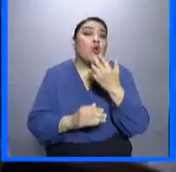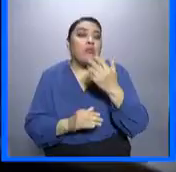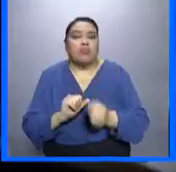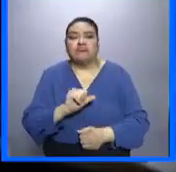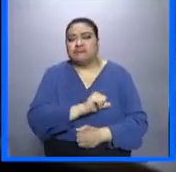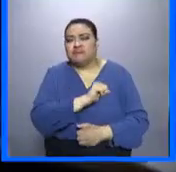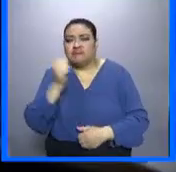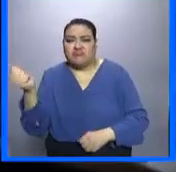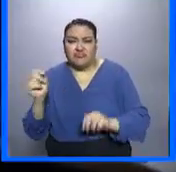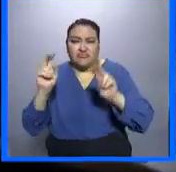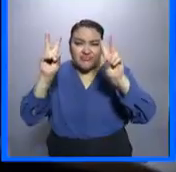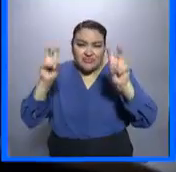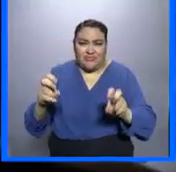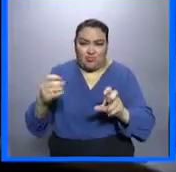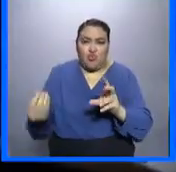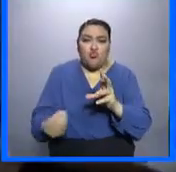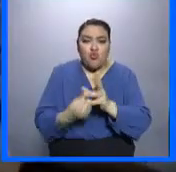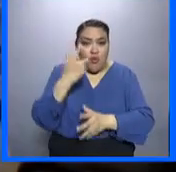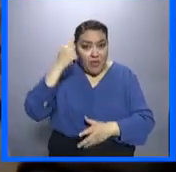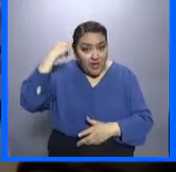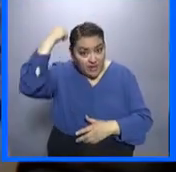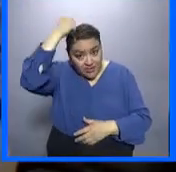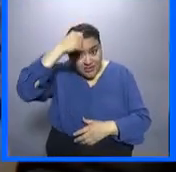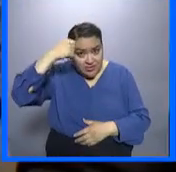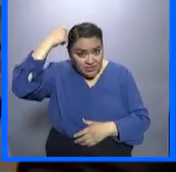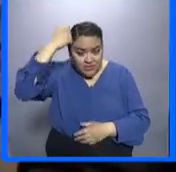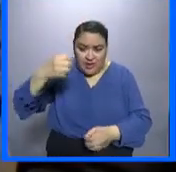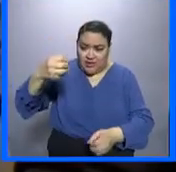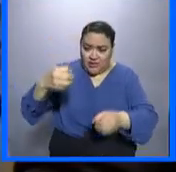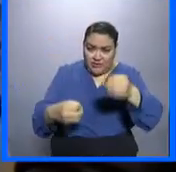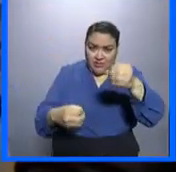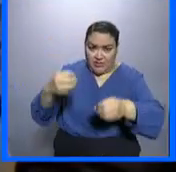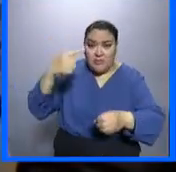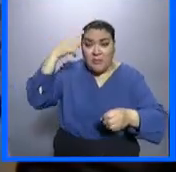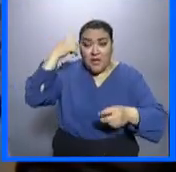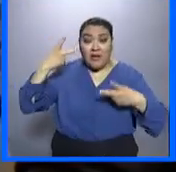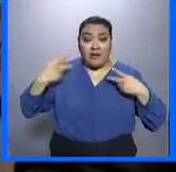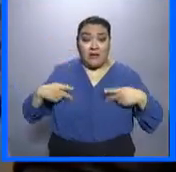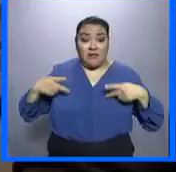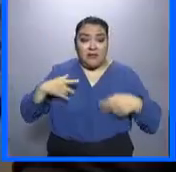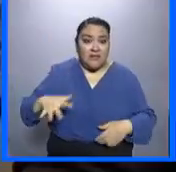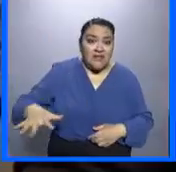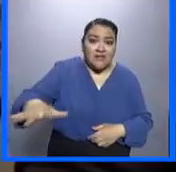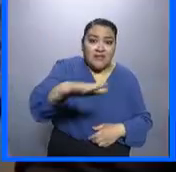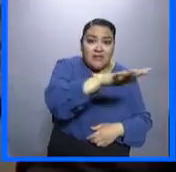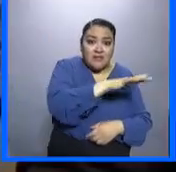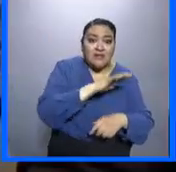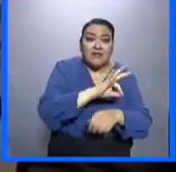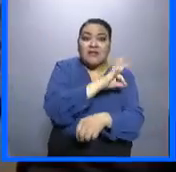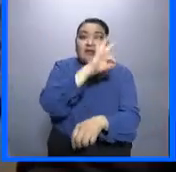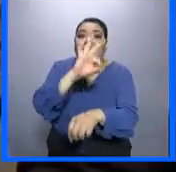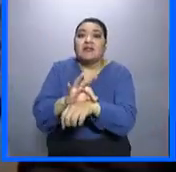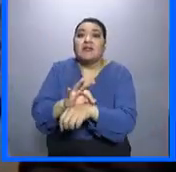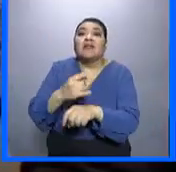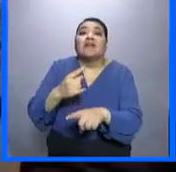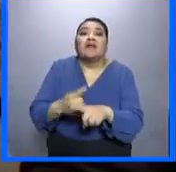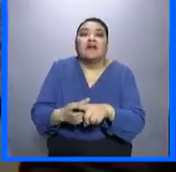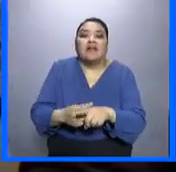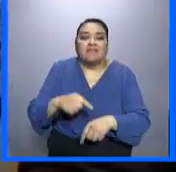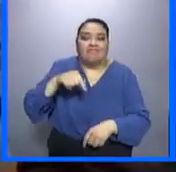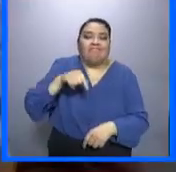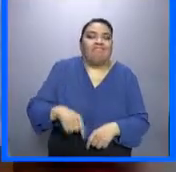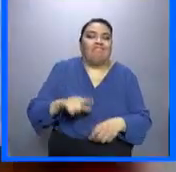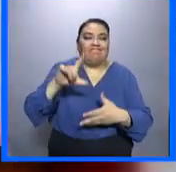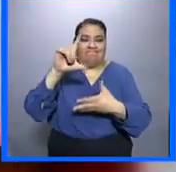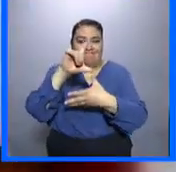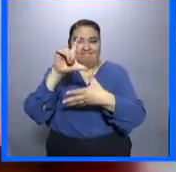construcción de una nueva teoría jurídica en beneficio de las personas y que nazca desde nuestra